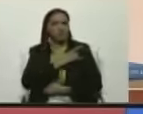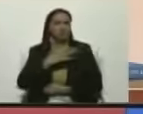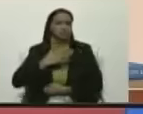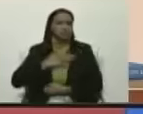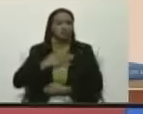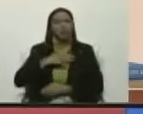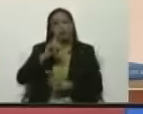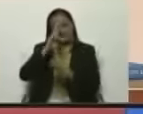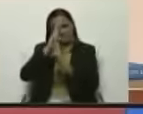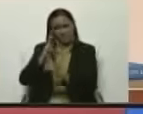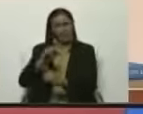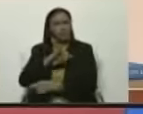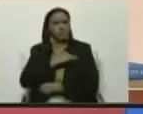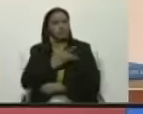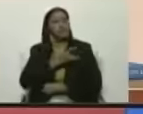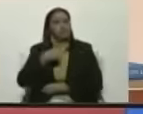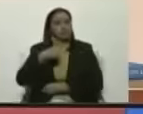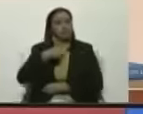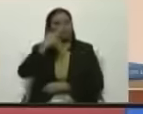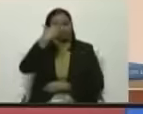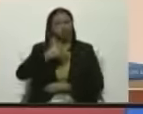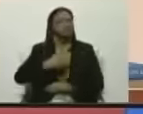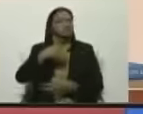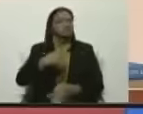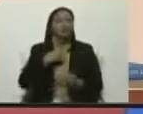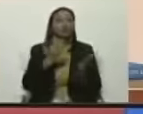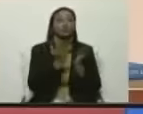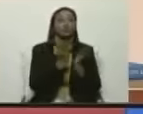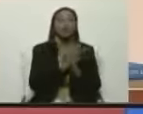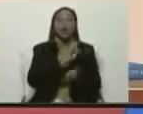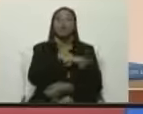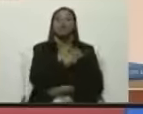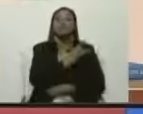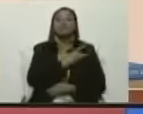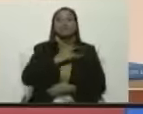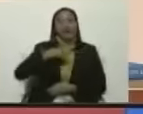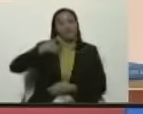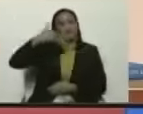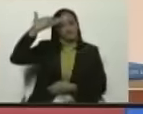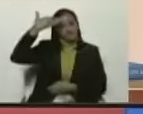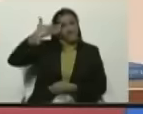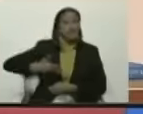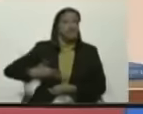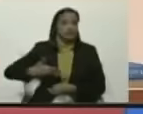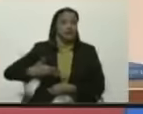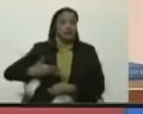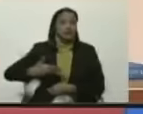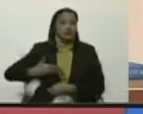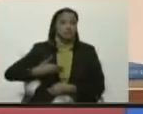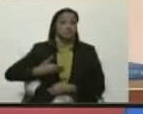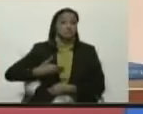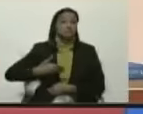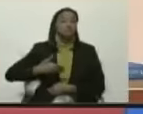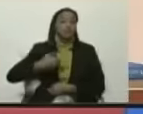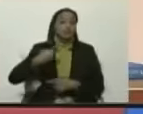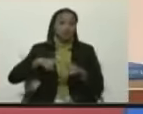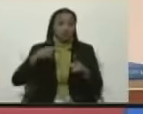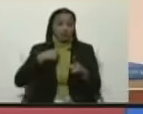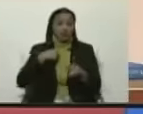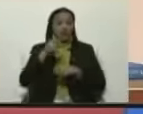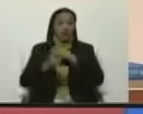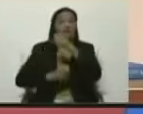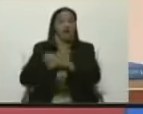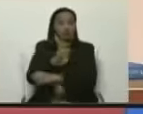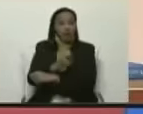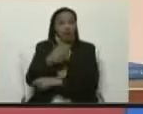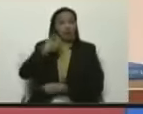¿no? Pero yo respeto mucho las universidades. Me imagino que los graduados en las universidades también